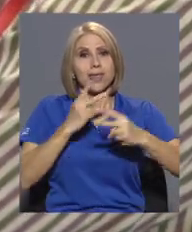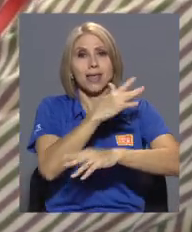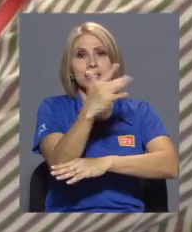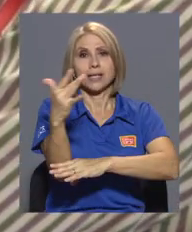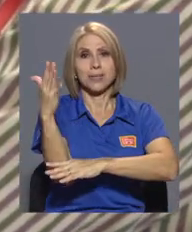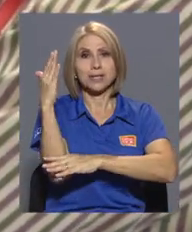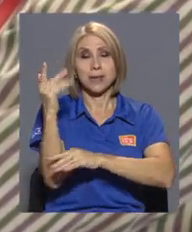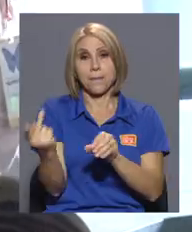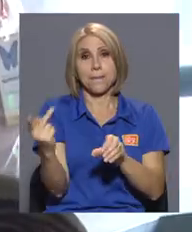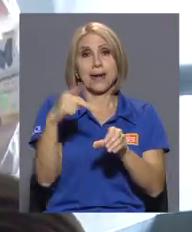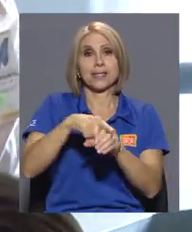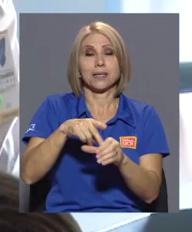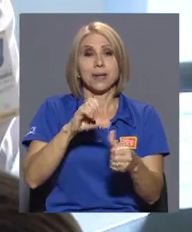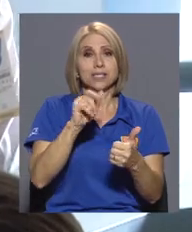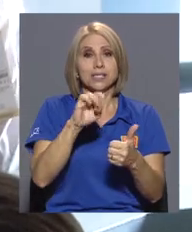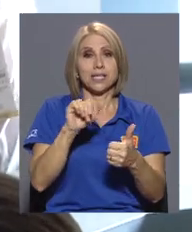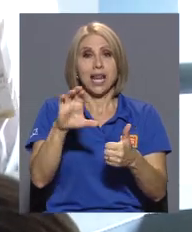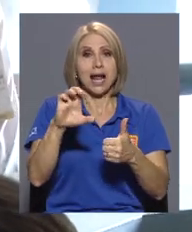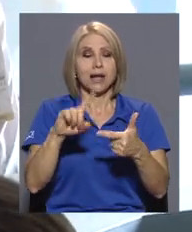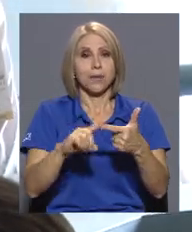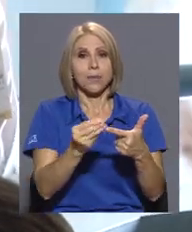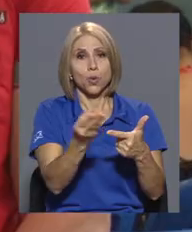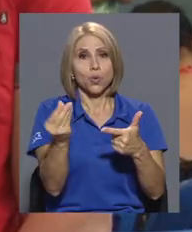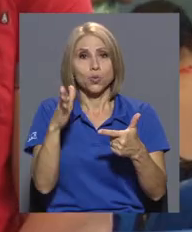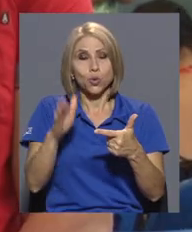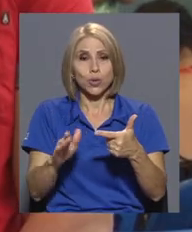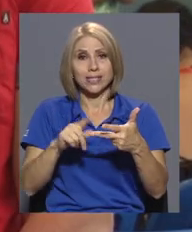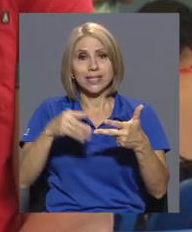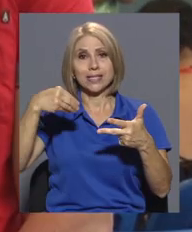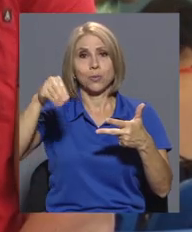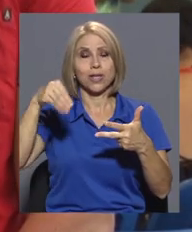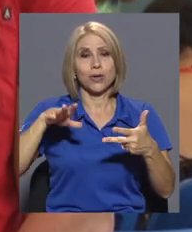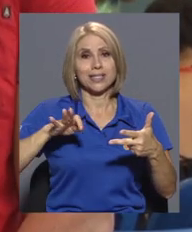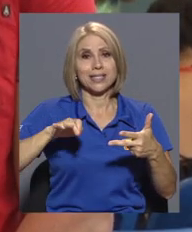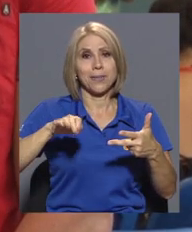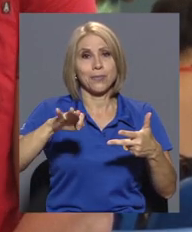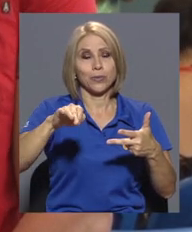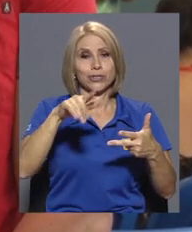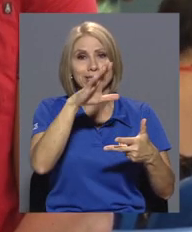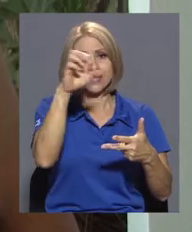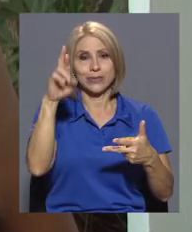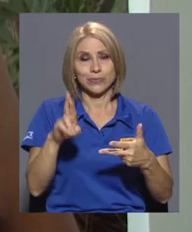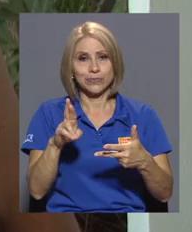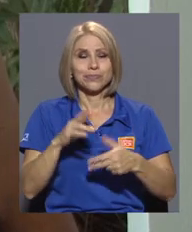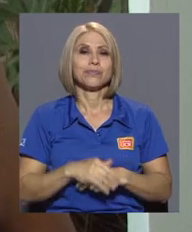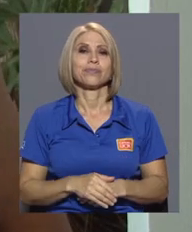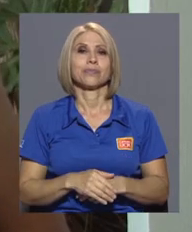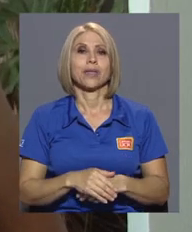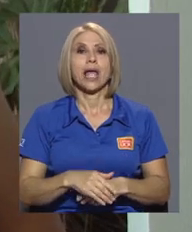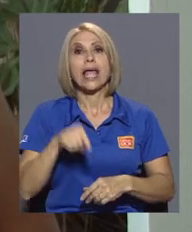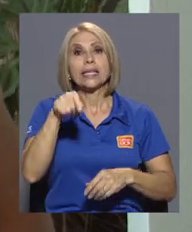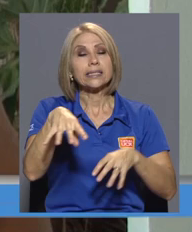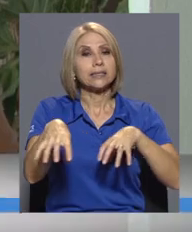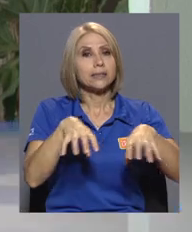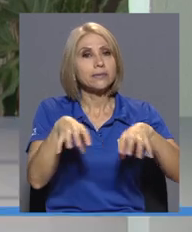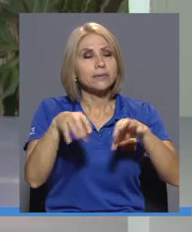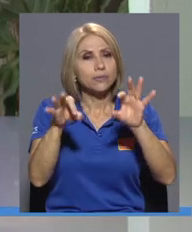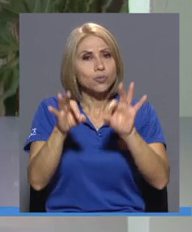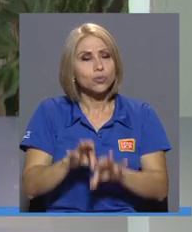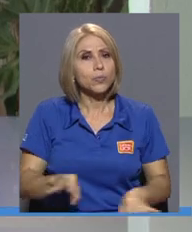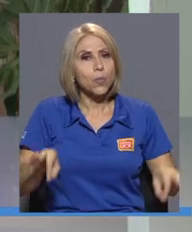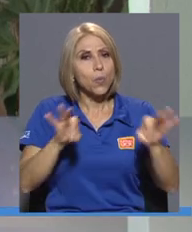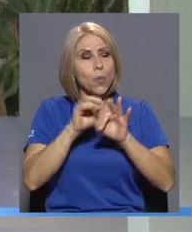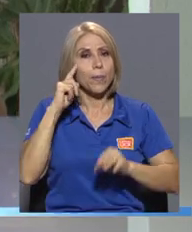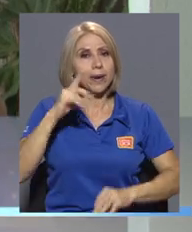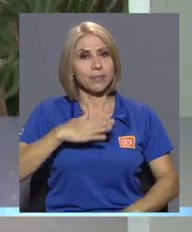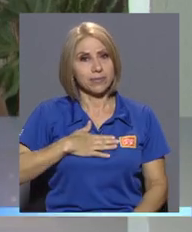participaron funcionarios del SINAC, productores y exportadores de mariposas en nuestro país. Las actividades son muy importantes para